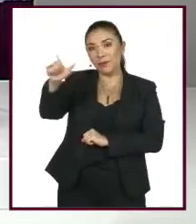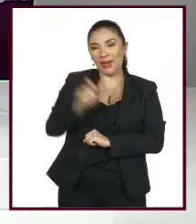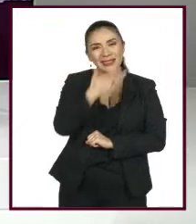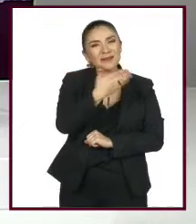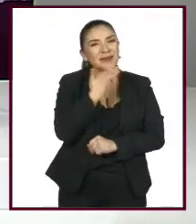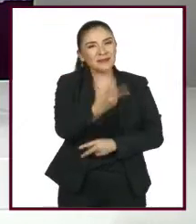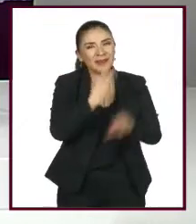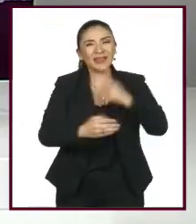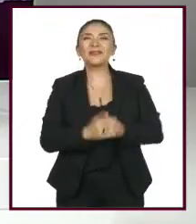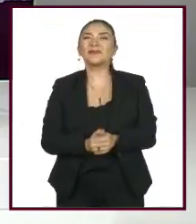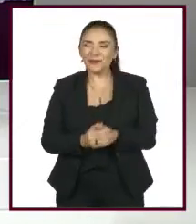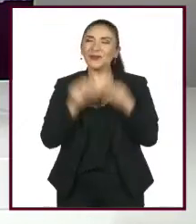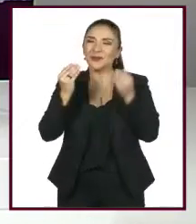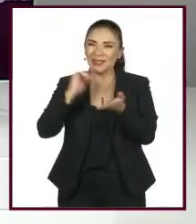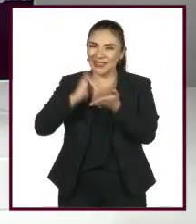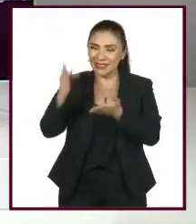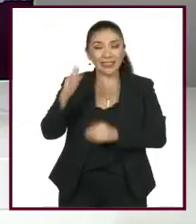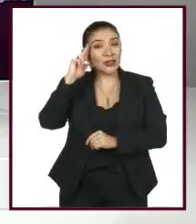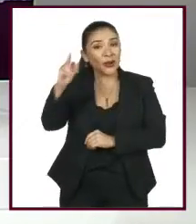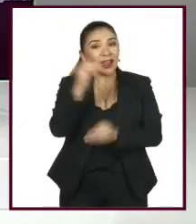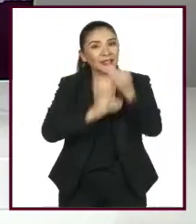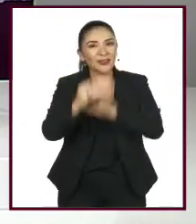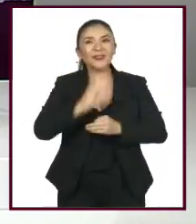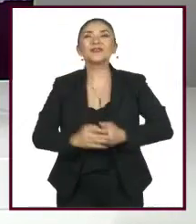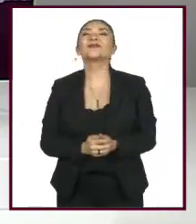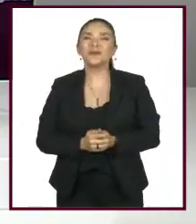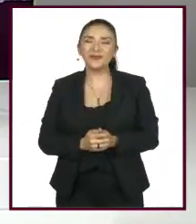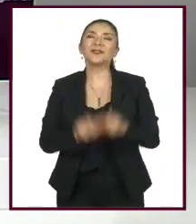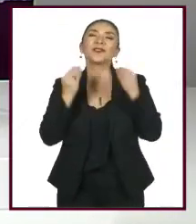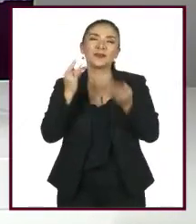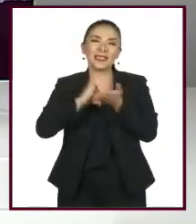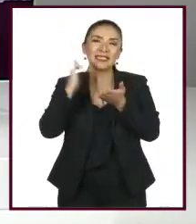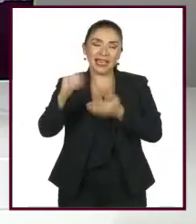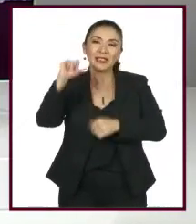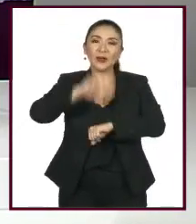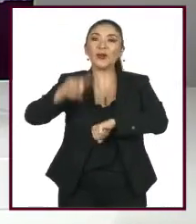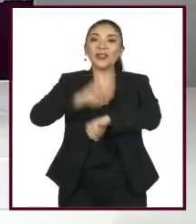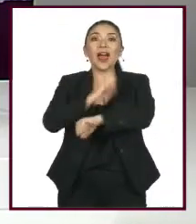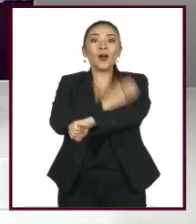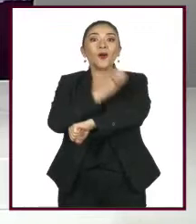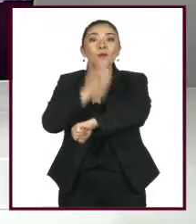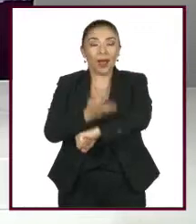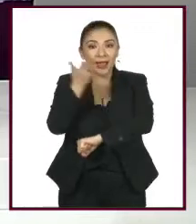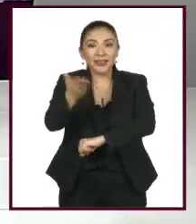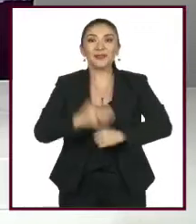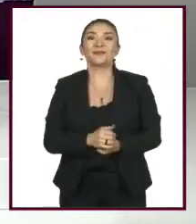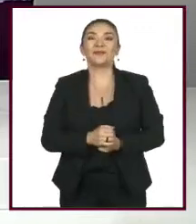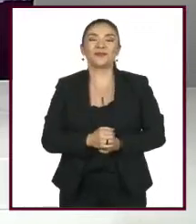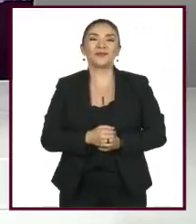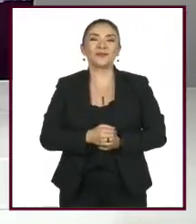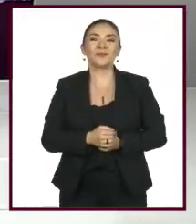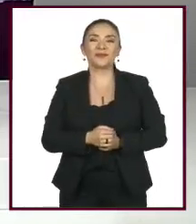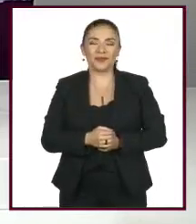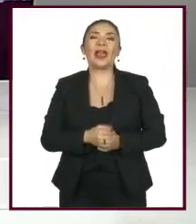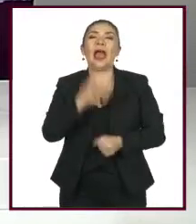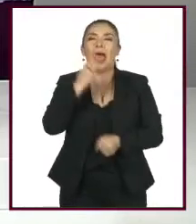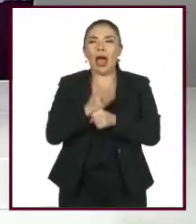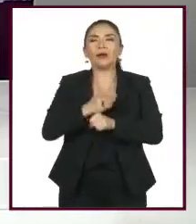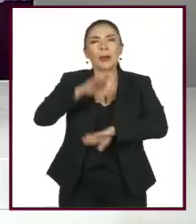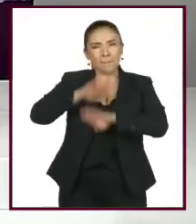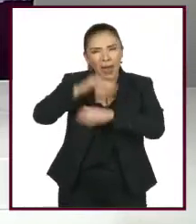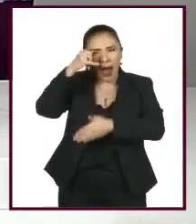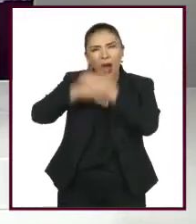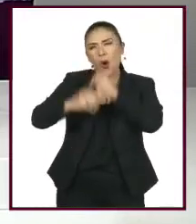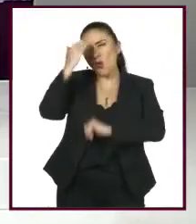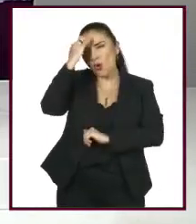Zorrilla, bienvenido. Muchas gracias, Julieta. Hola a todos. Muchas gracias. Gracias por acompañarnos hoy, doctor José Antonio Zorrilla. Vamos a conocer